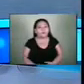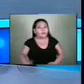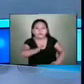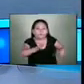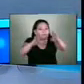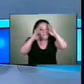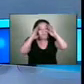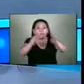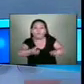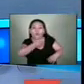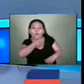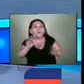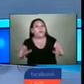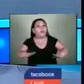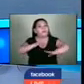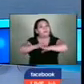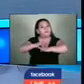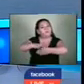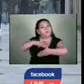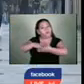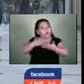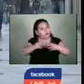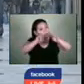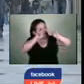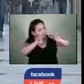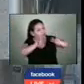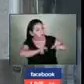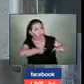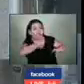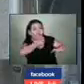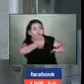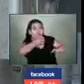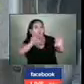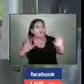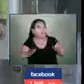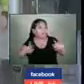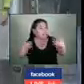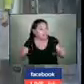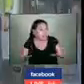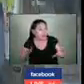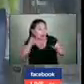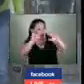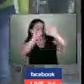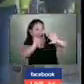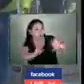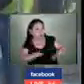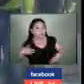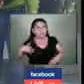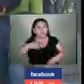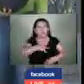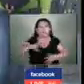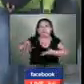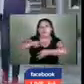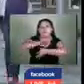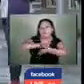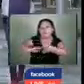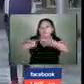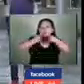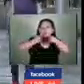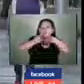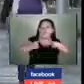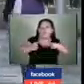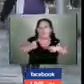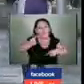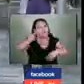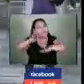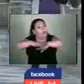Atención a lo siguiente: Protección Civil, basándose en el pronóstico del Observatorio de Amenazas del Ministerio de Medio Ambiente, emitió un aviso por lluvias que